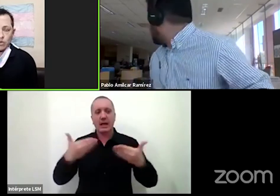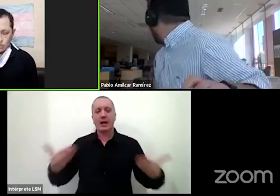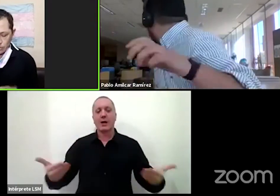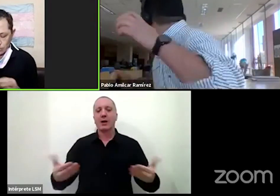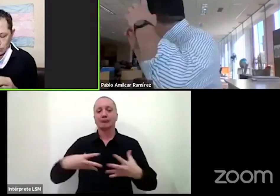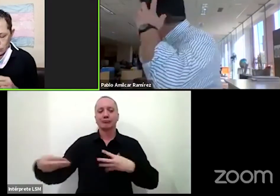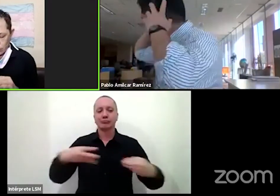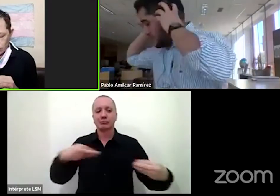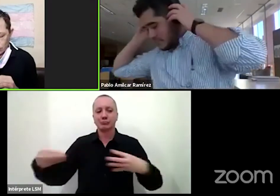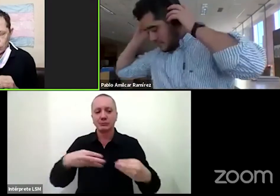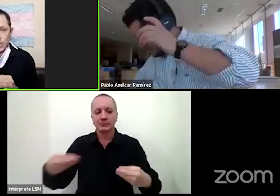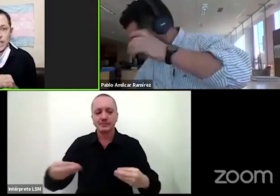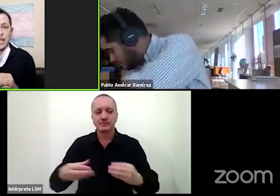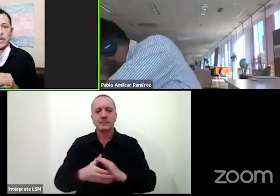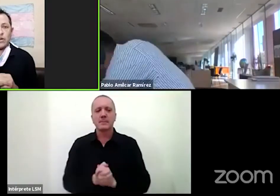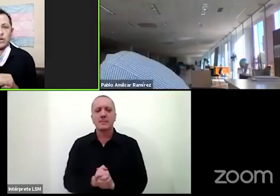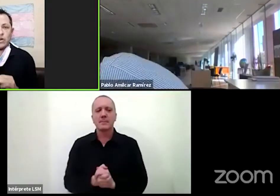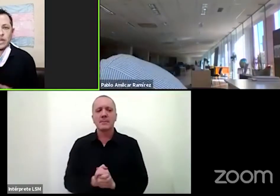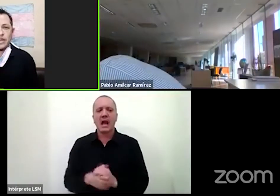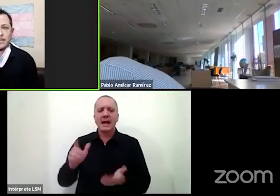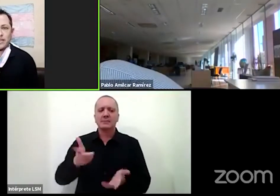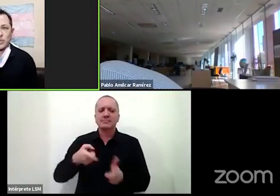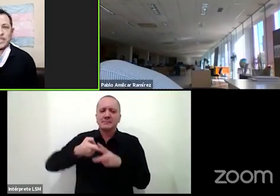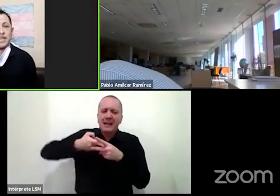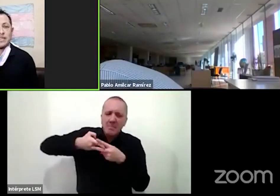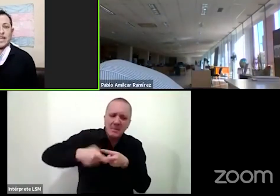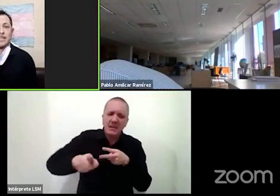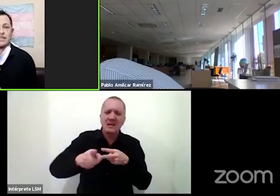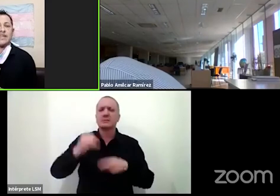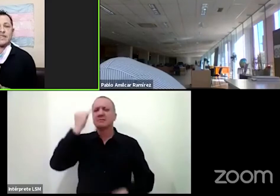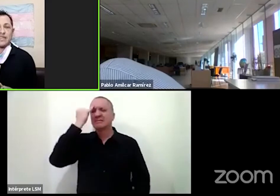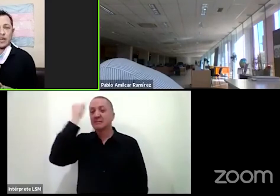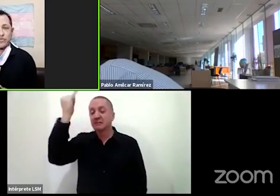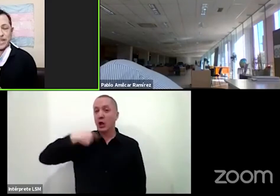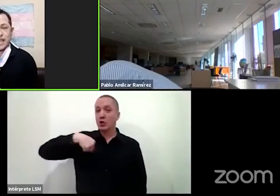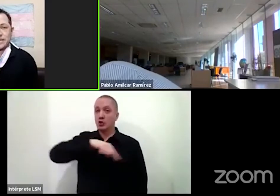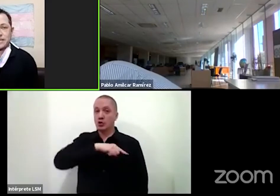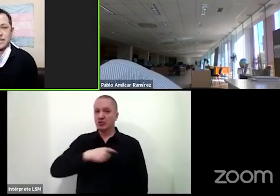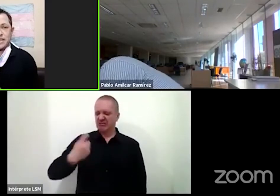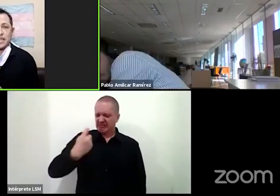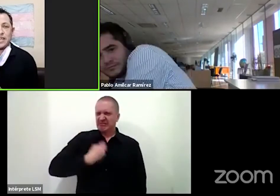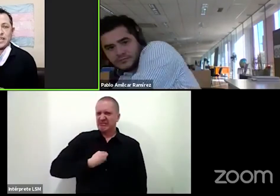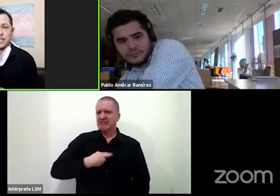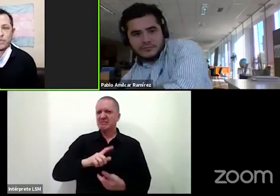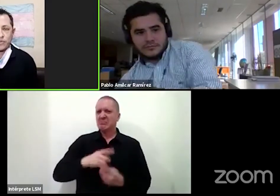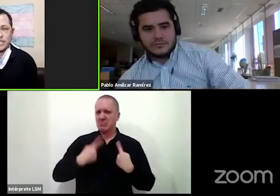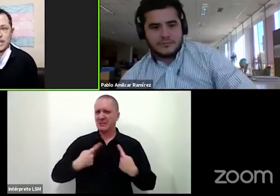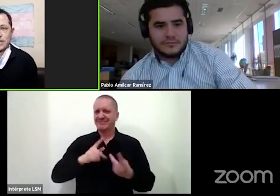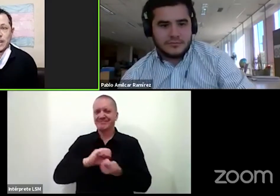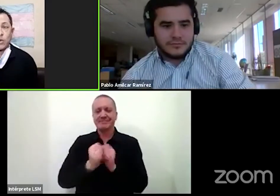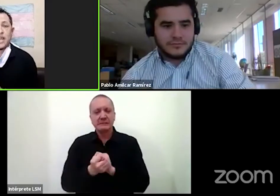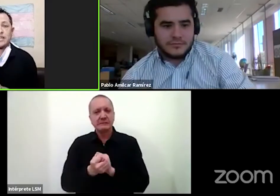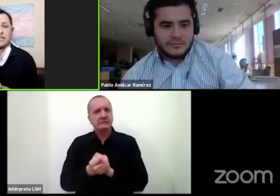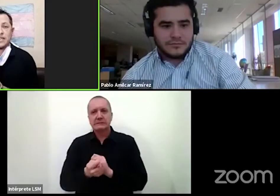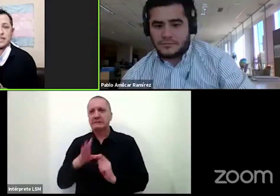comenzar con una idea, ¿no? Otra vez, nuestras identidades trans están confinadas y día a día se profundizan